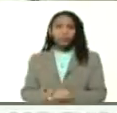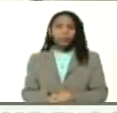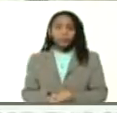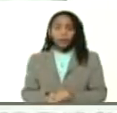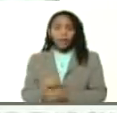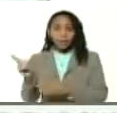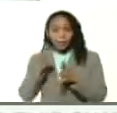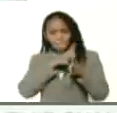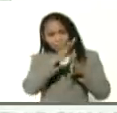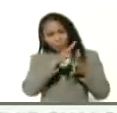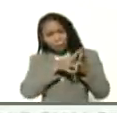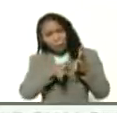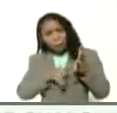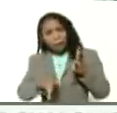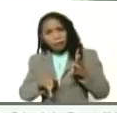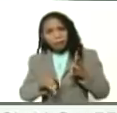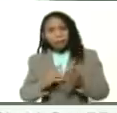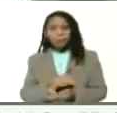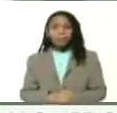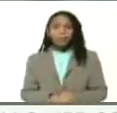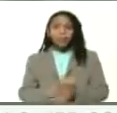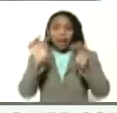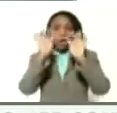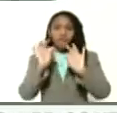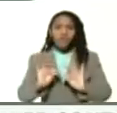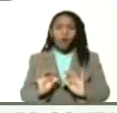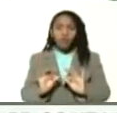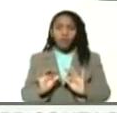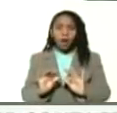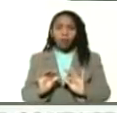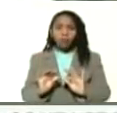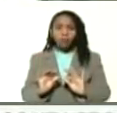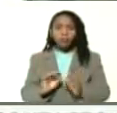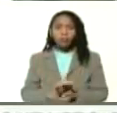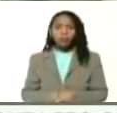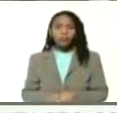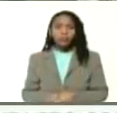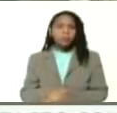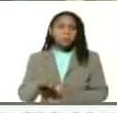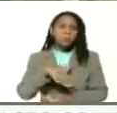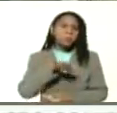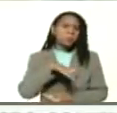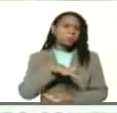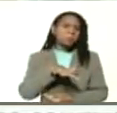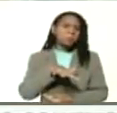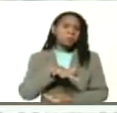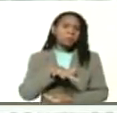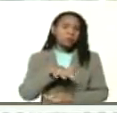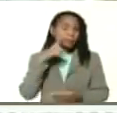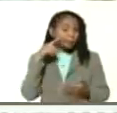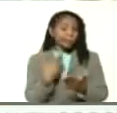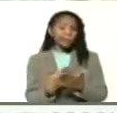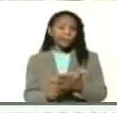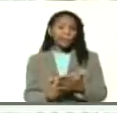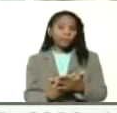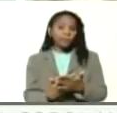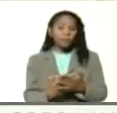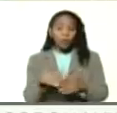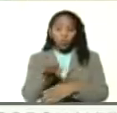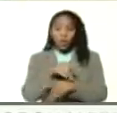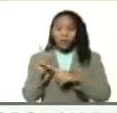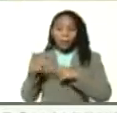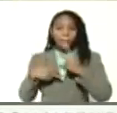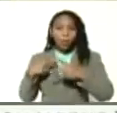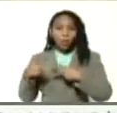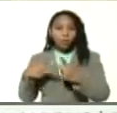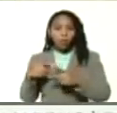esquema del mecanismo COVAX, donde confirmamos todo este proceso